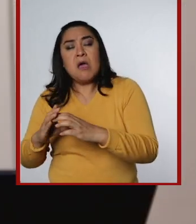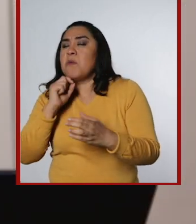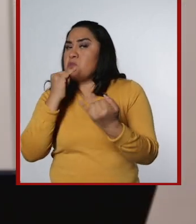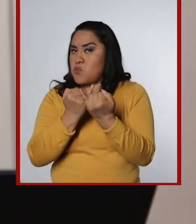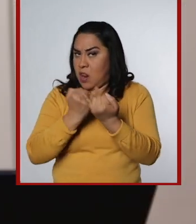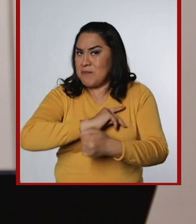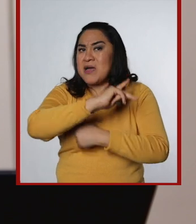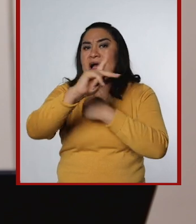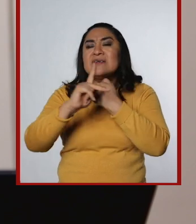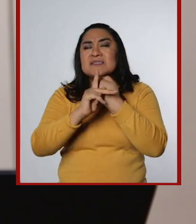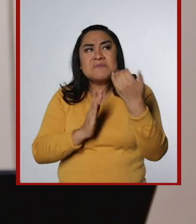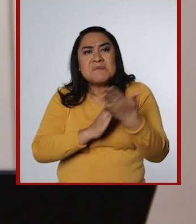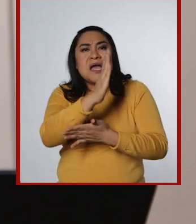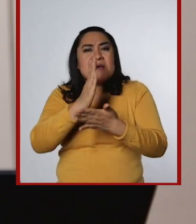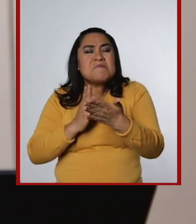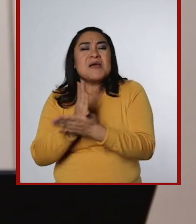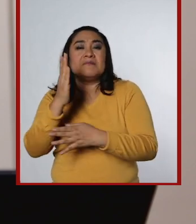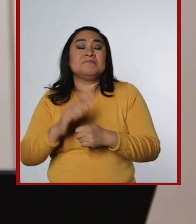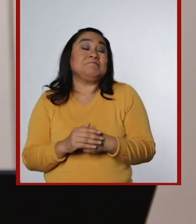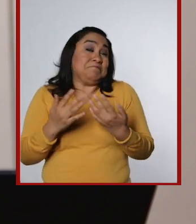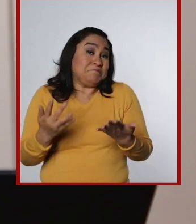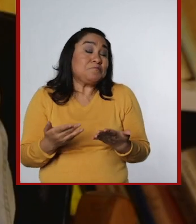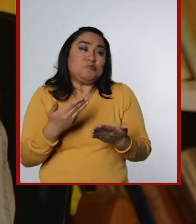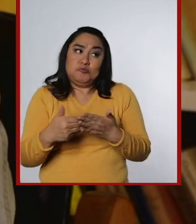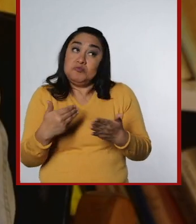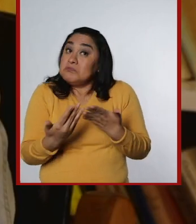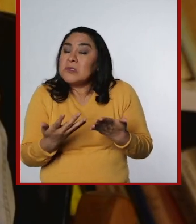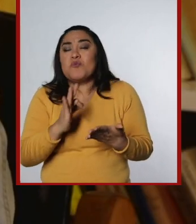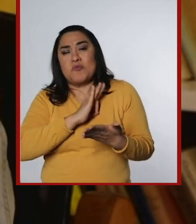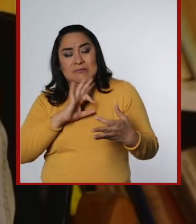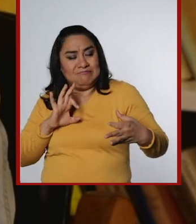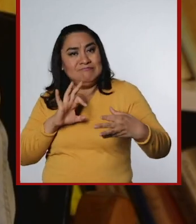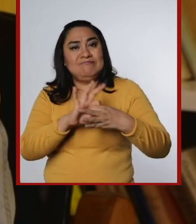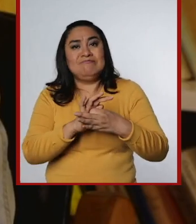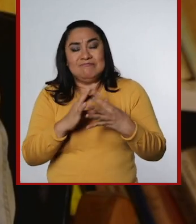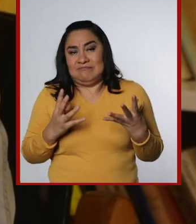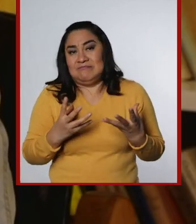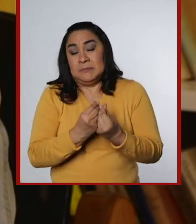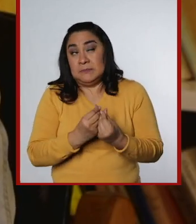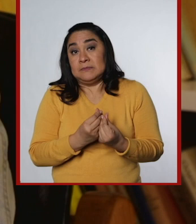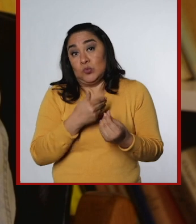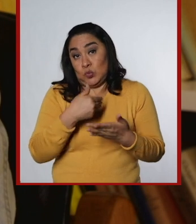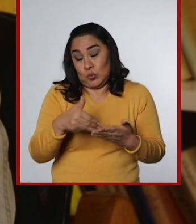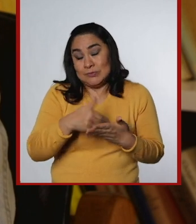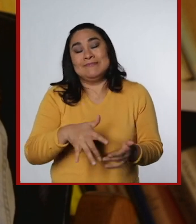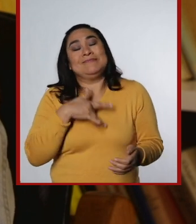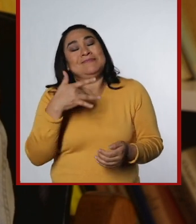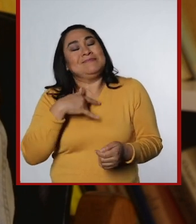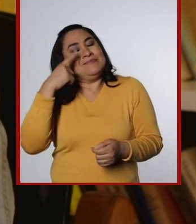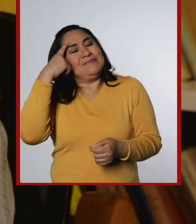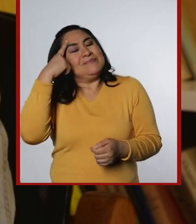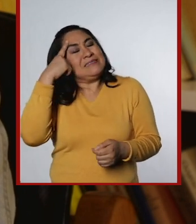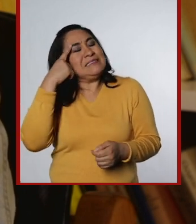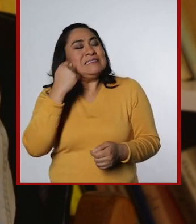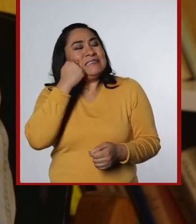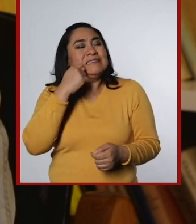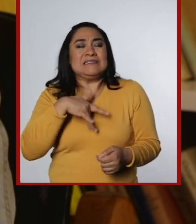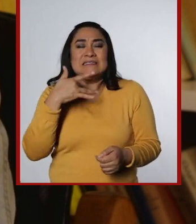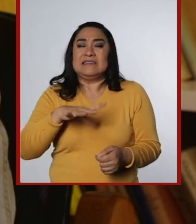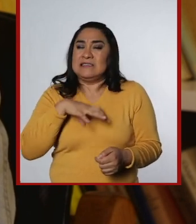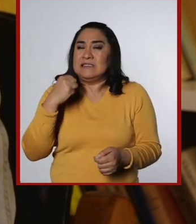aliarnos, que eso es un reto también muy fuerte que tenemos las indígenas, de aliarnos en la diversidad, de hacer una sola